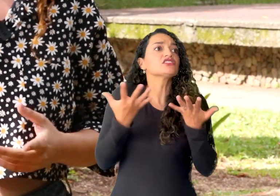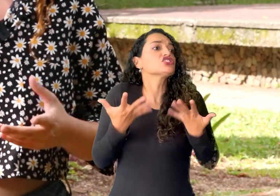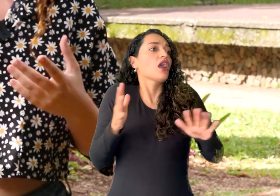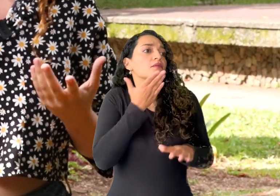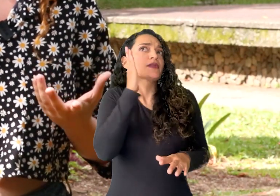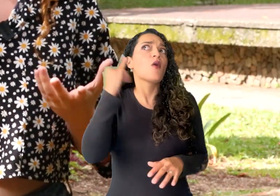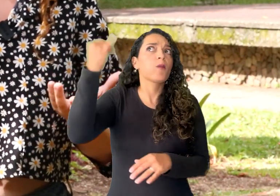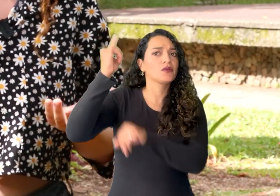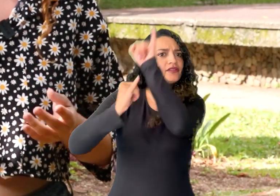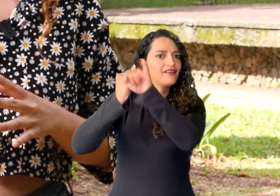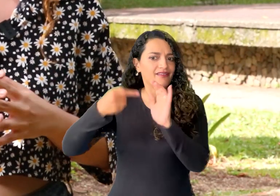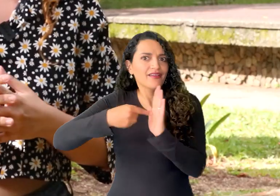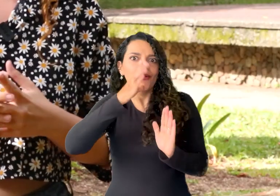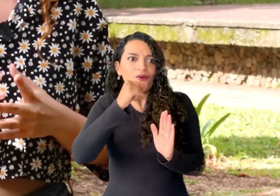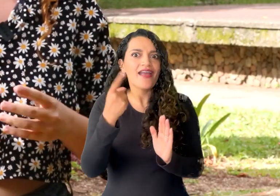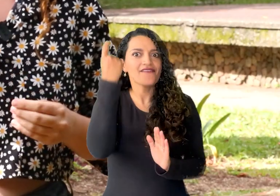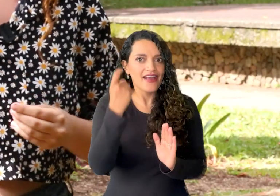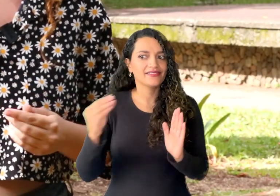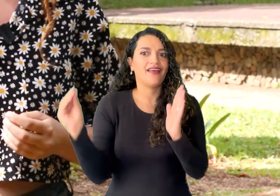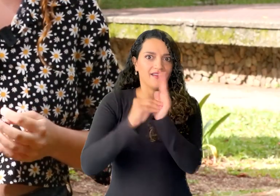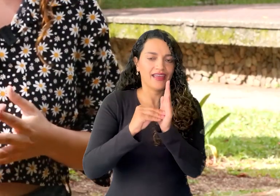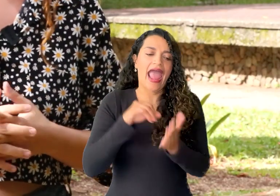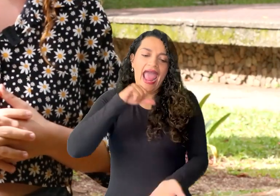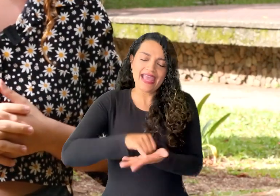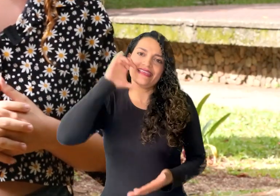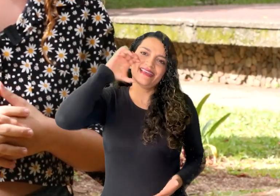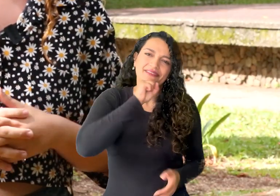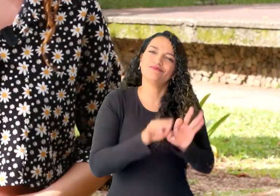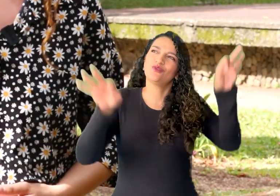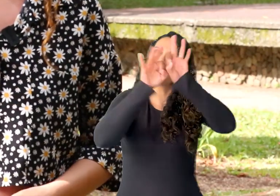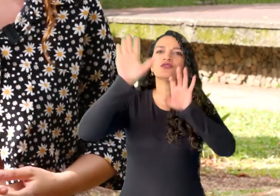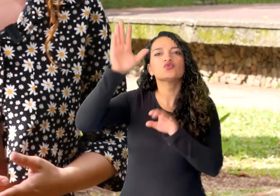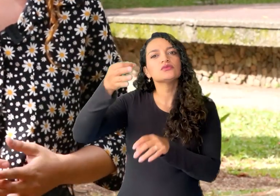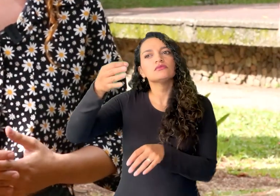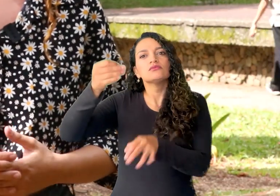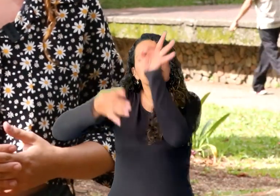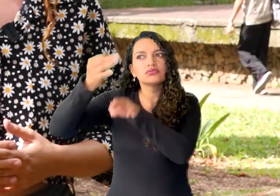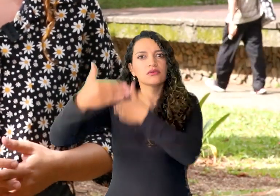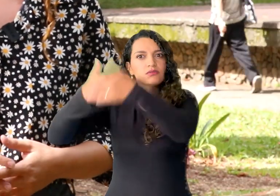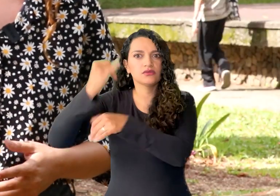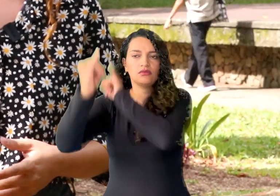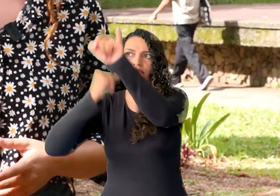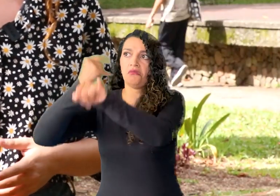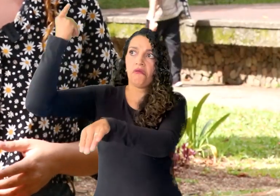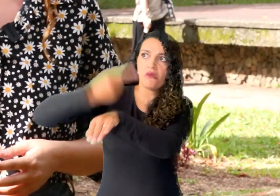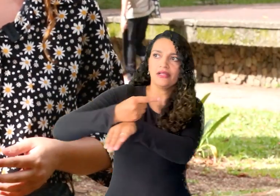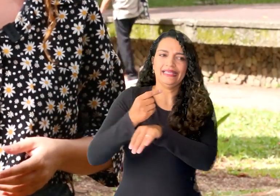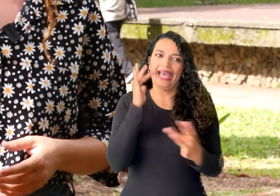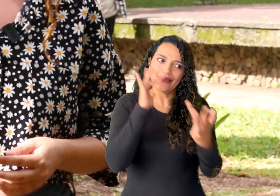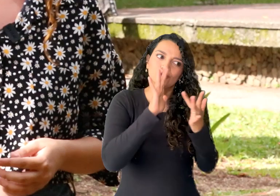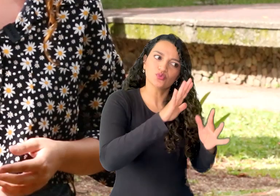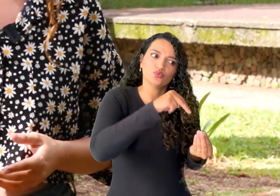considerando que la Corte Interamericana no se había pronunciado al respecto. También reconoce la necesidad de valorar el